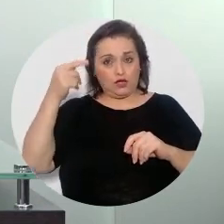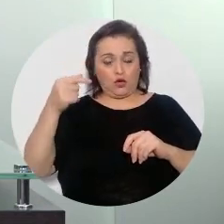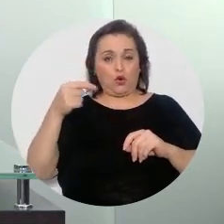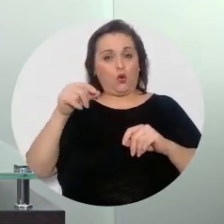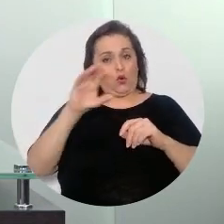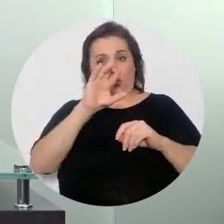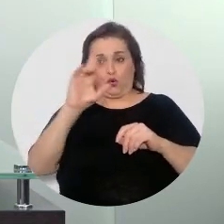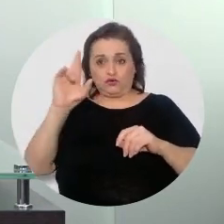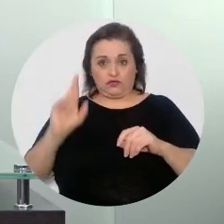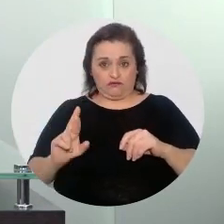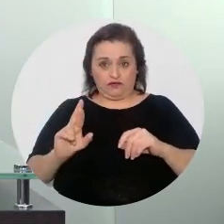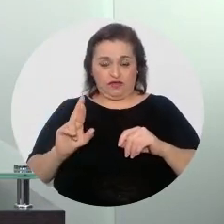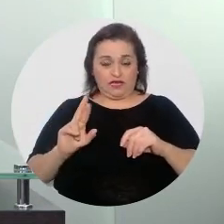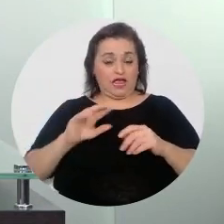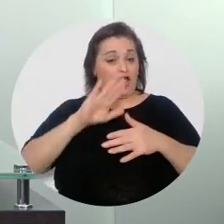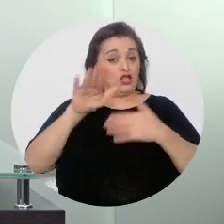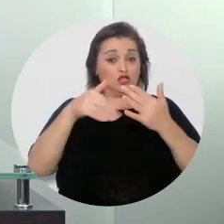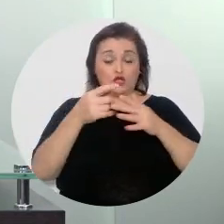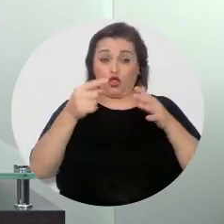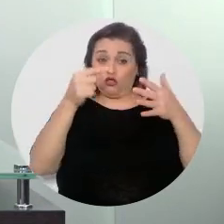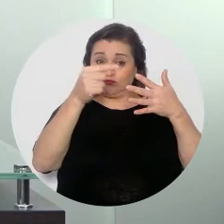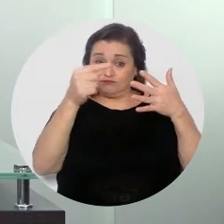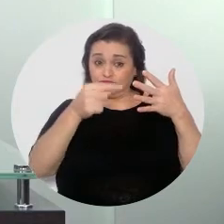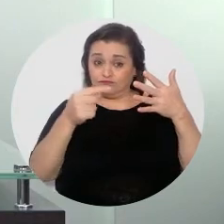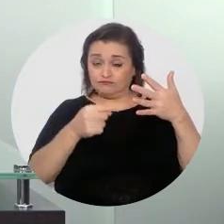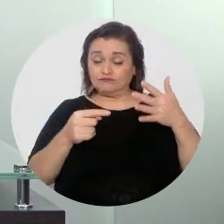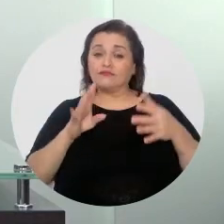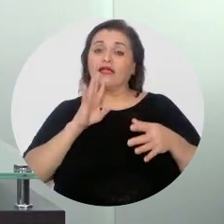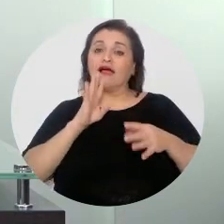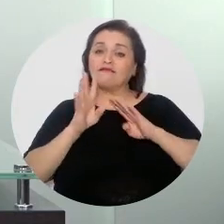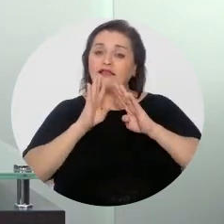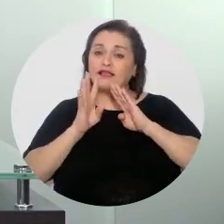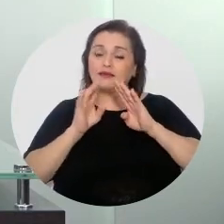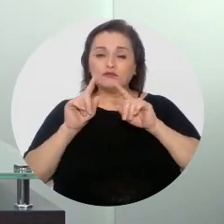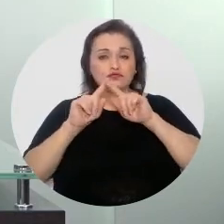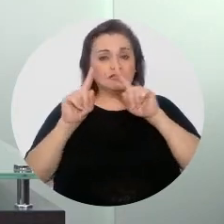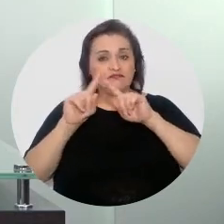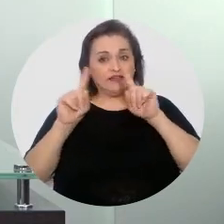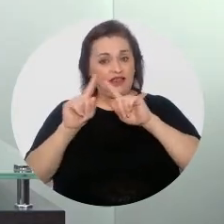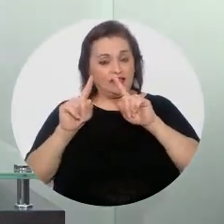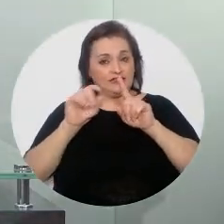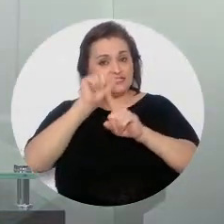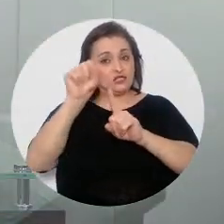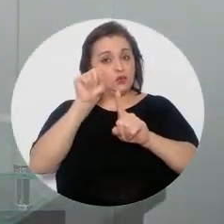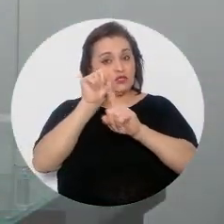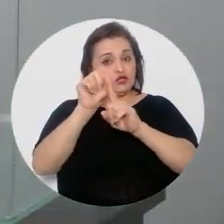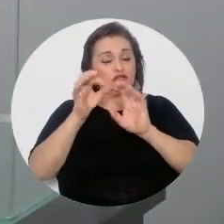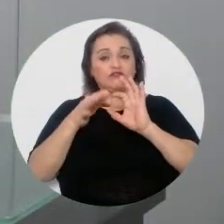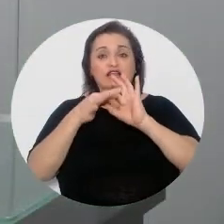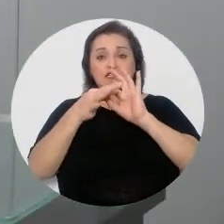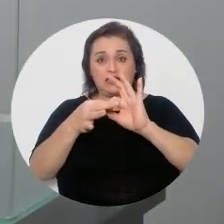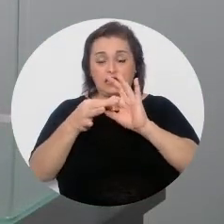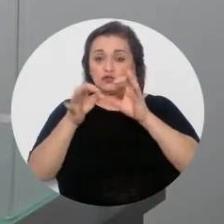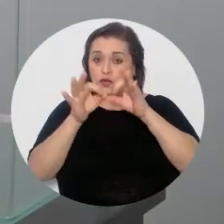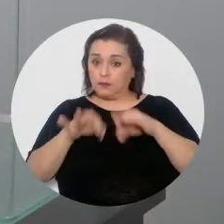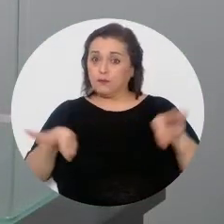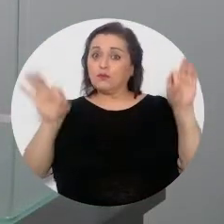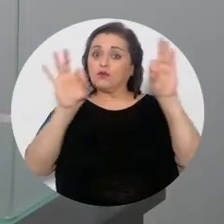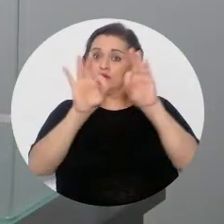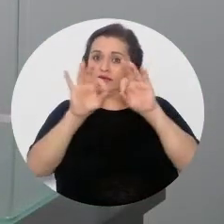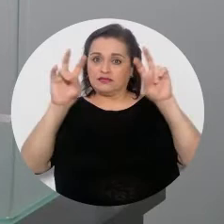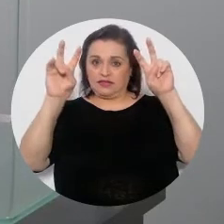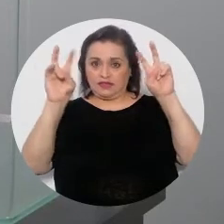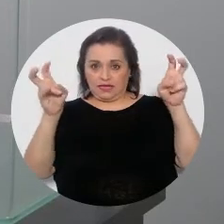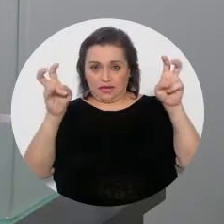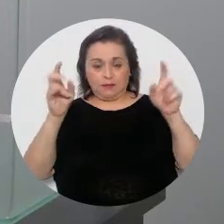en Costa Rica, y para esos efectos estaremos abordando una serie de asuntos que tienen que ver con la relevancia